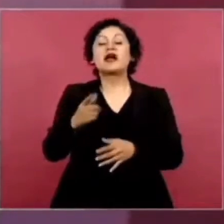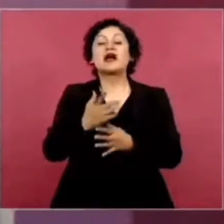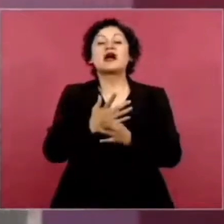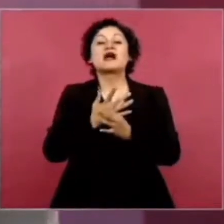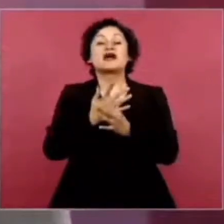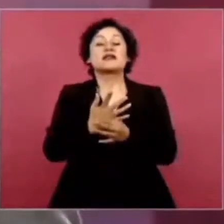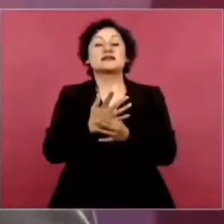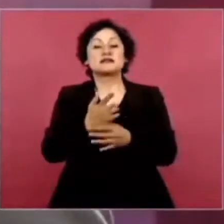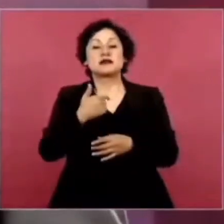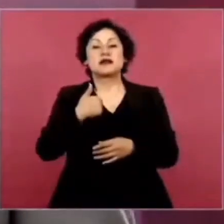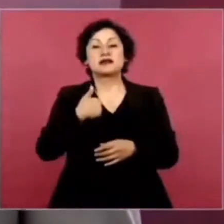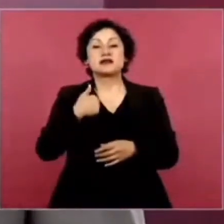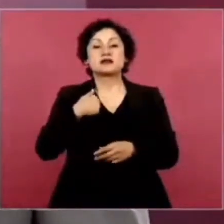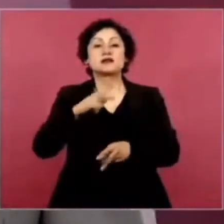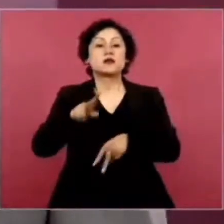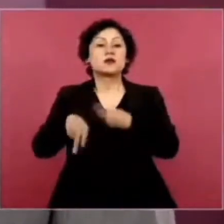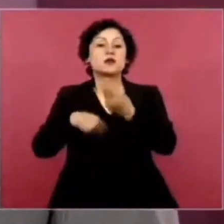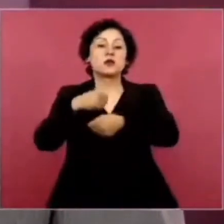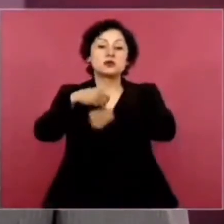porque